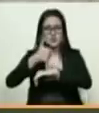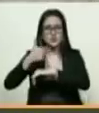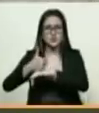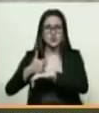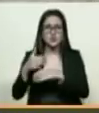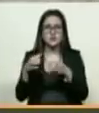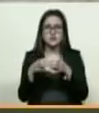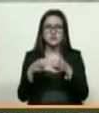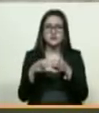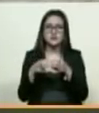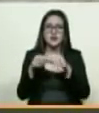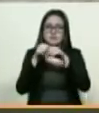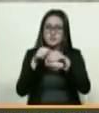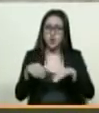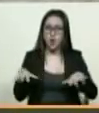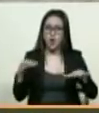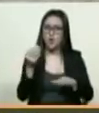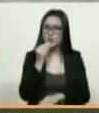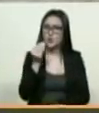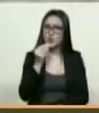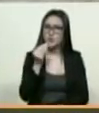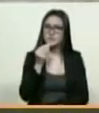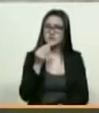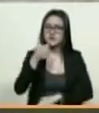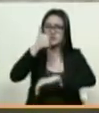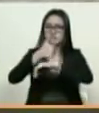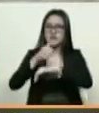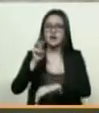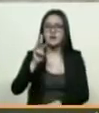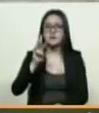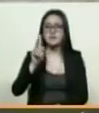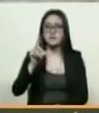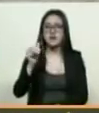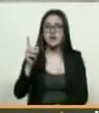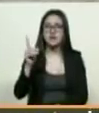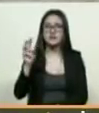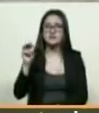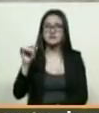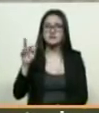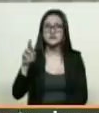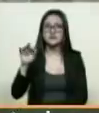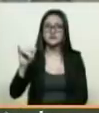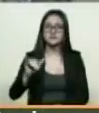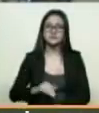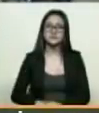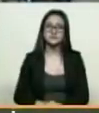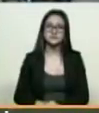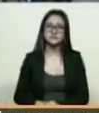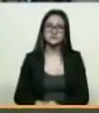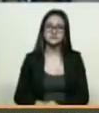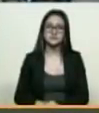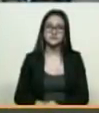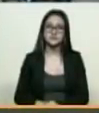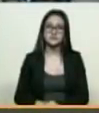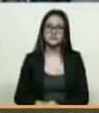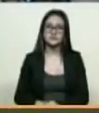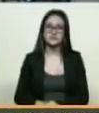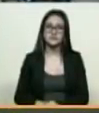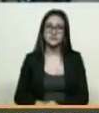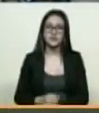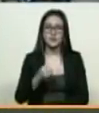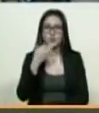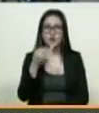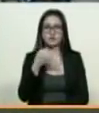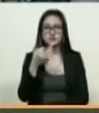Comisión Nacional para el Abastecimiento Soberano, general en jefe Vladimir Padrino López. Bueno, muy buenas tardes al pueblo